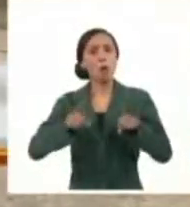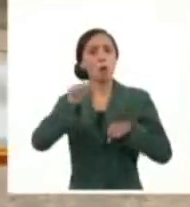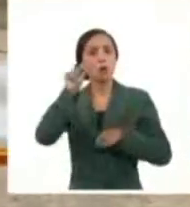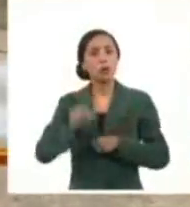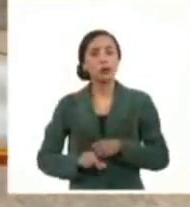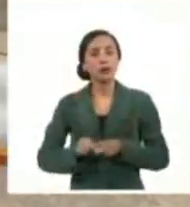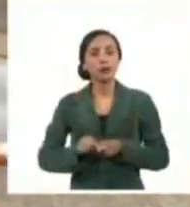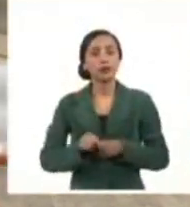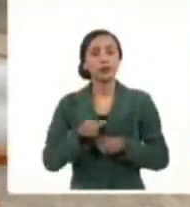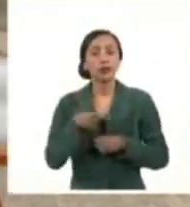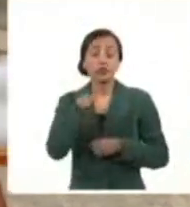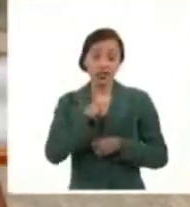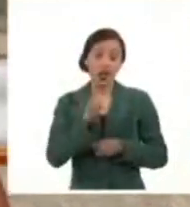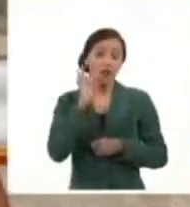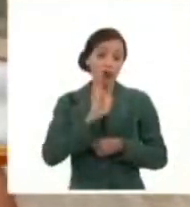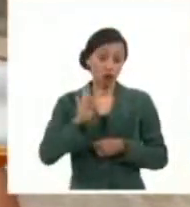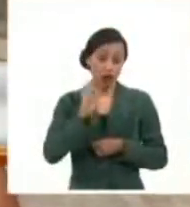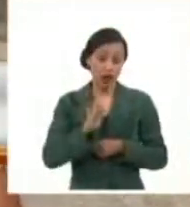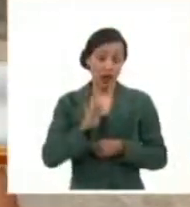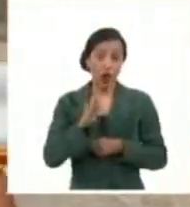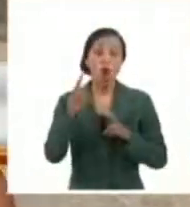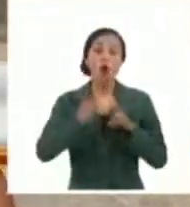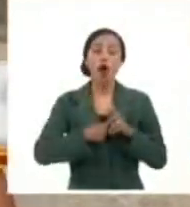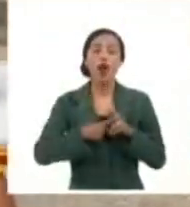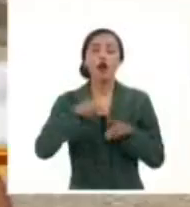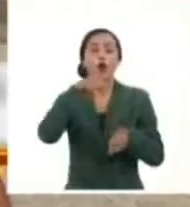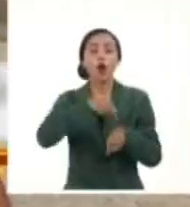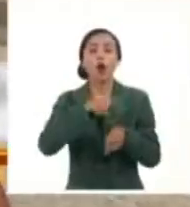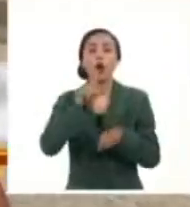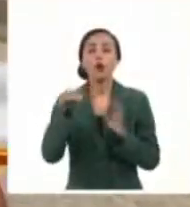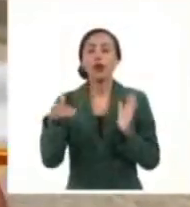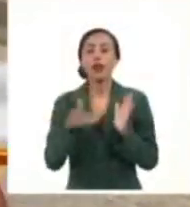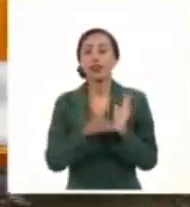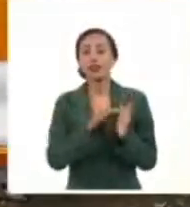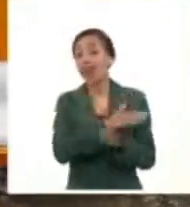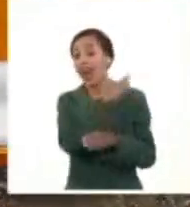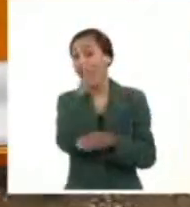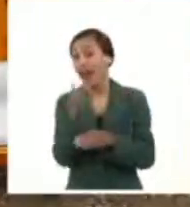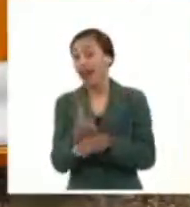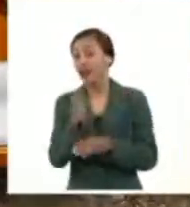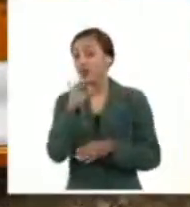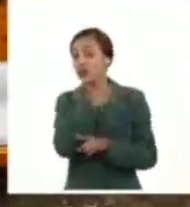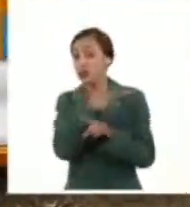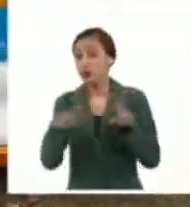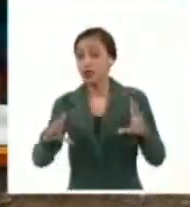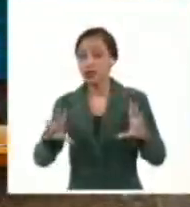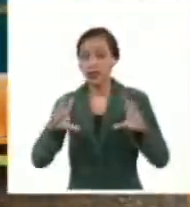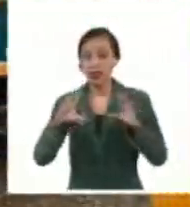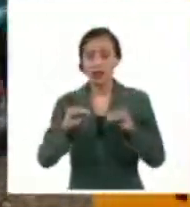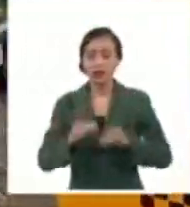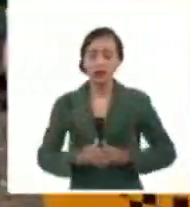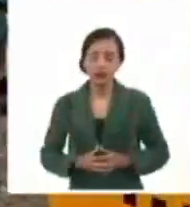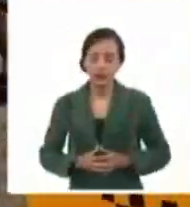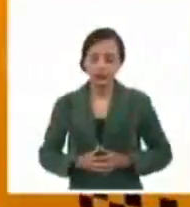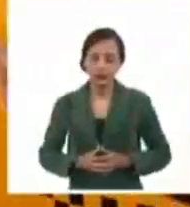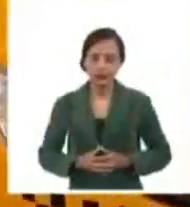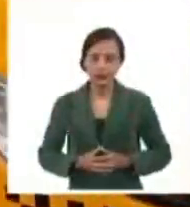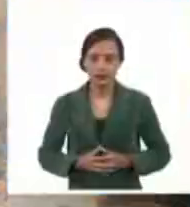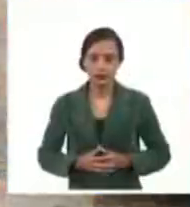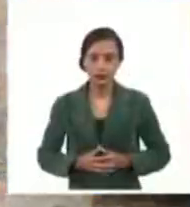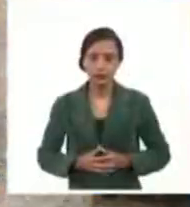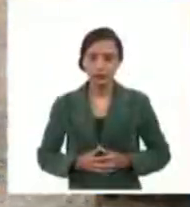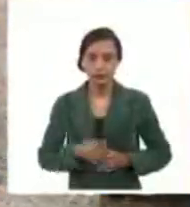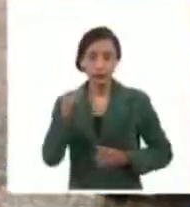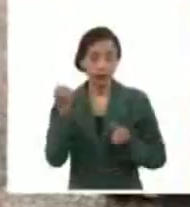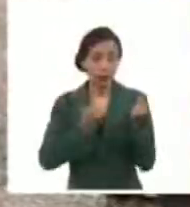línea Fontanar-Guajay en el horario de la 1 de la tarde hasta las 8:30 de la noche. Tanto los